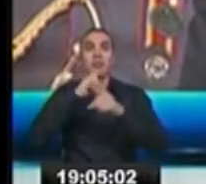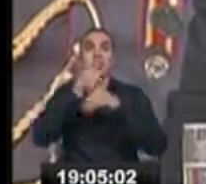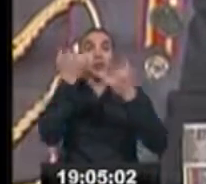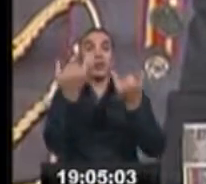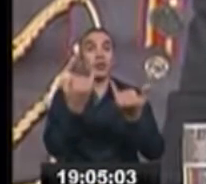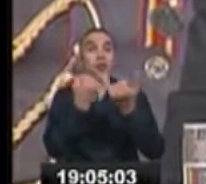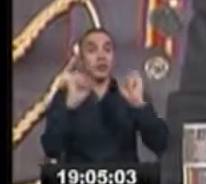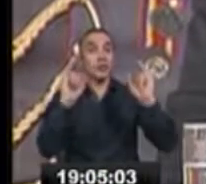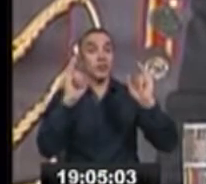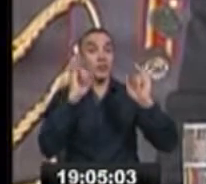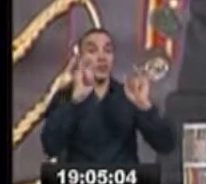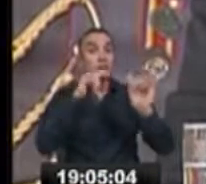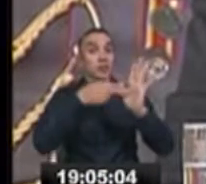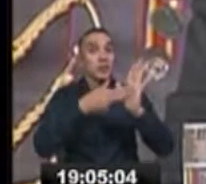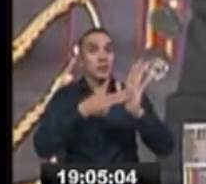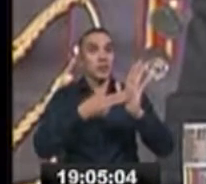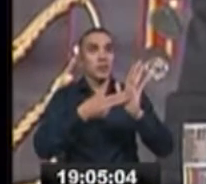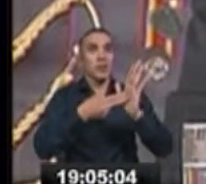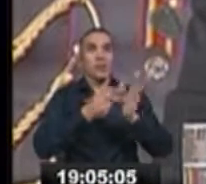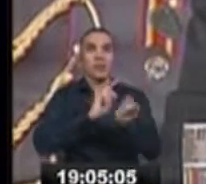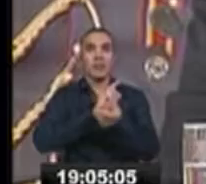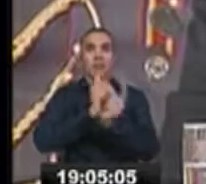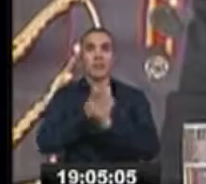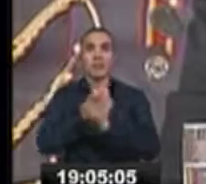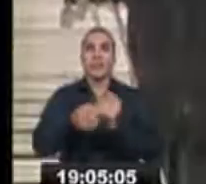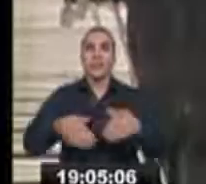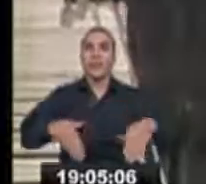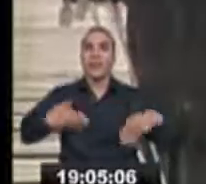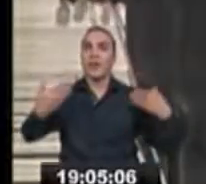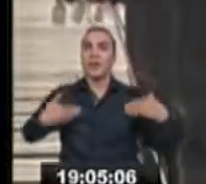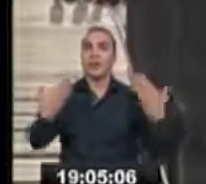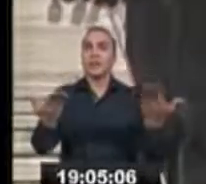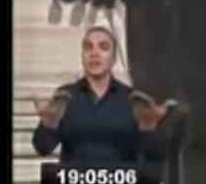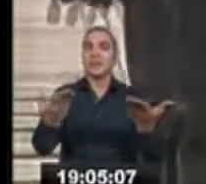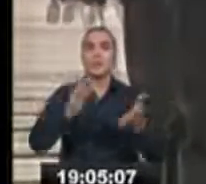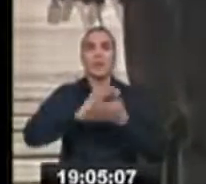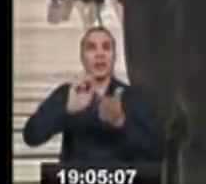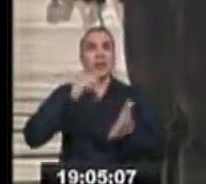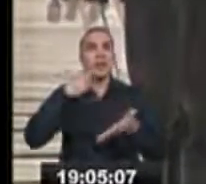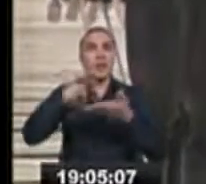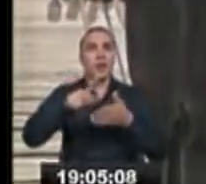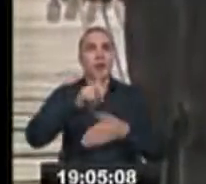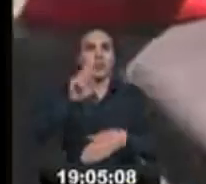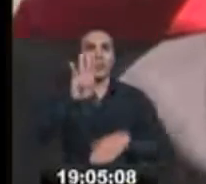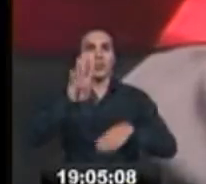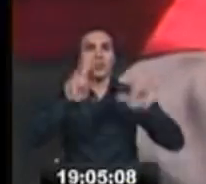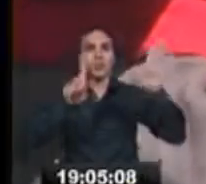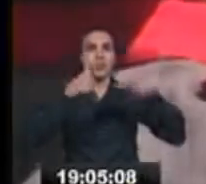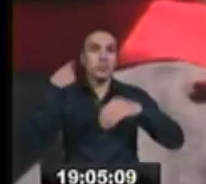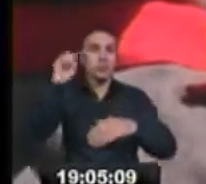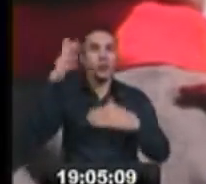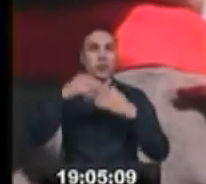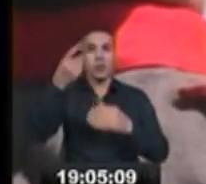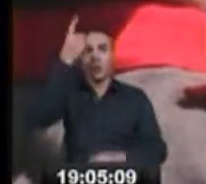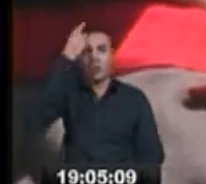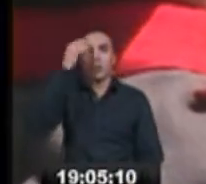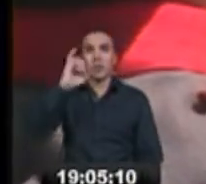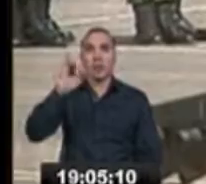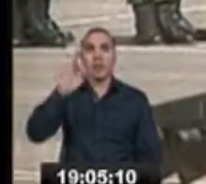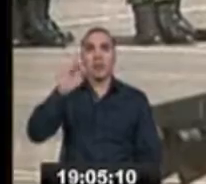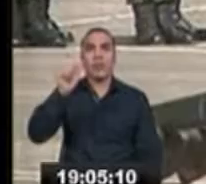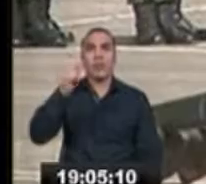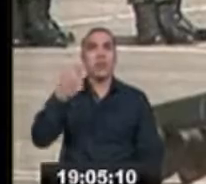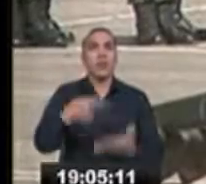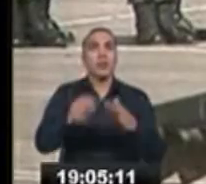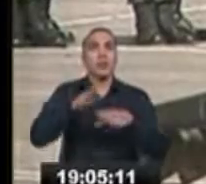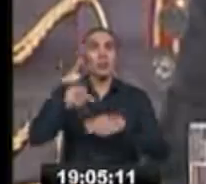la independencia se va traduciendo en felicidad. Y dijo que ya han pagado 146 millones de dólares de deuda al ISFA que heredó